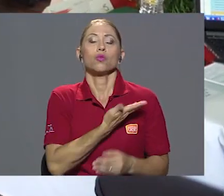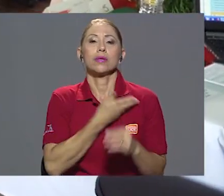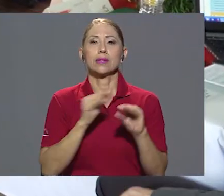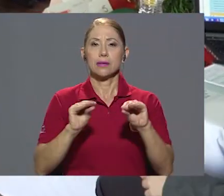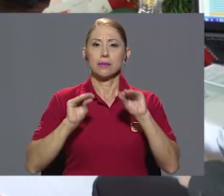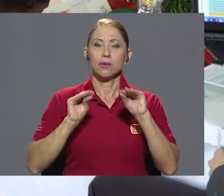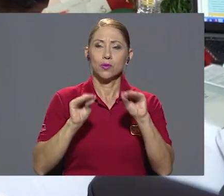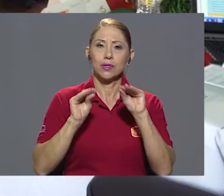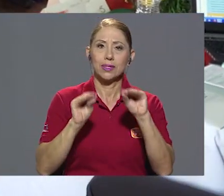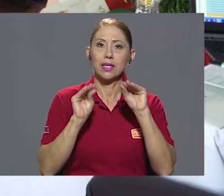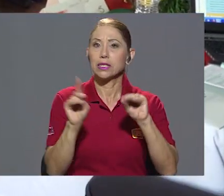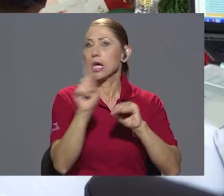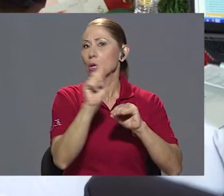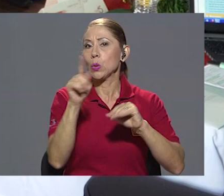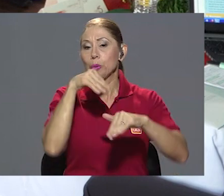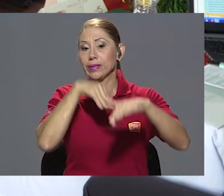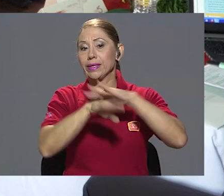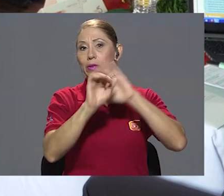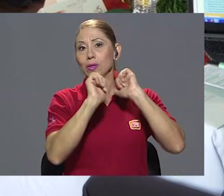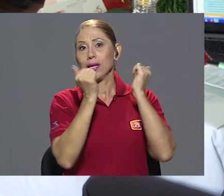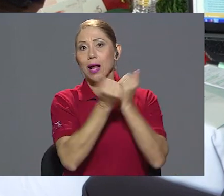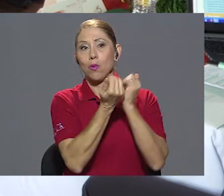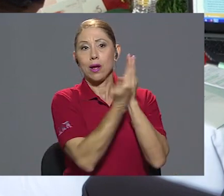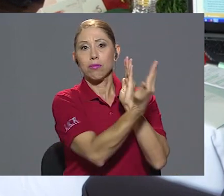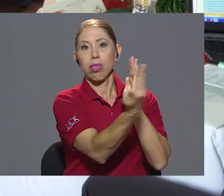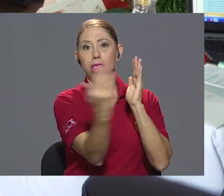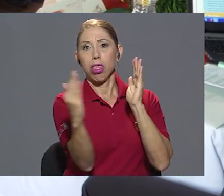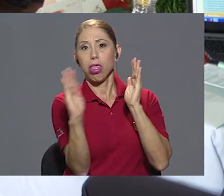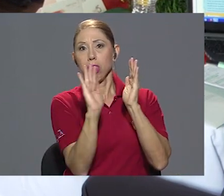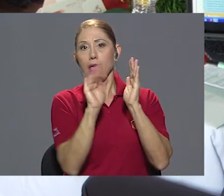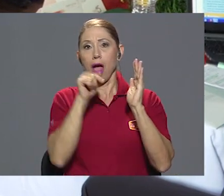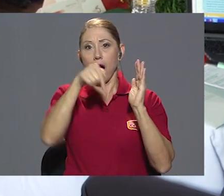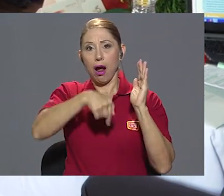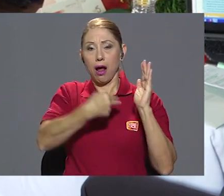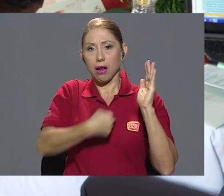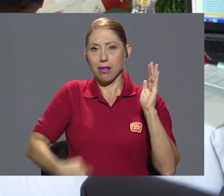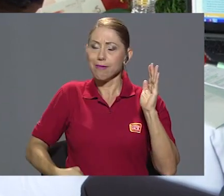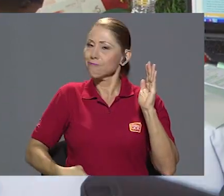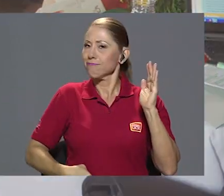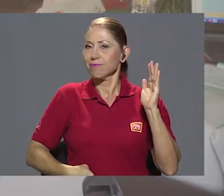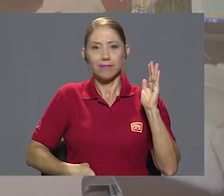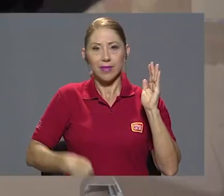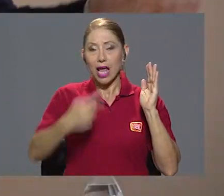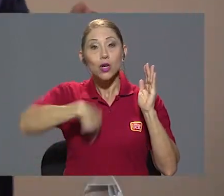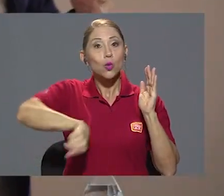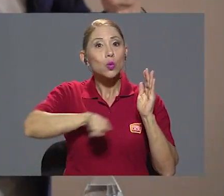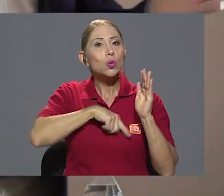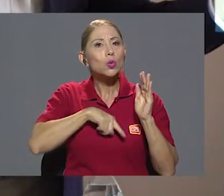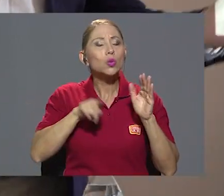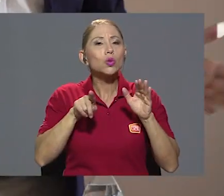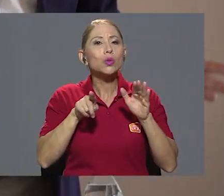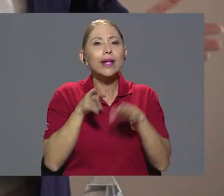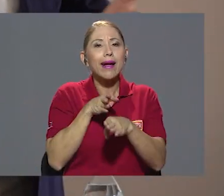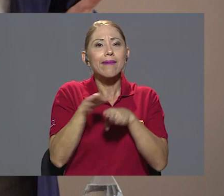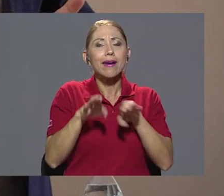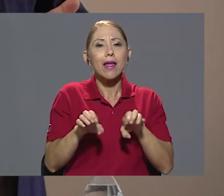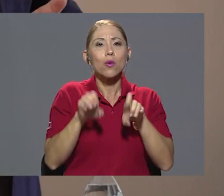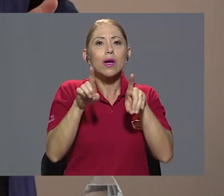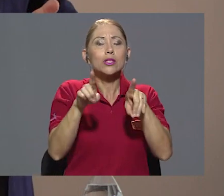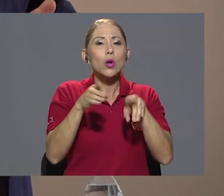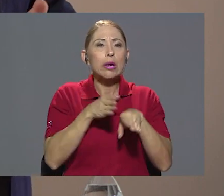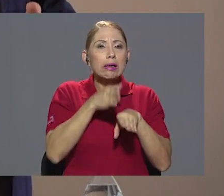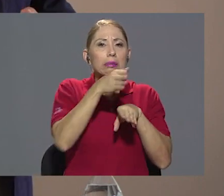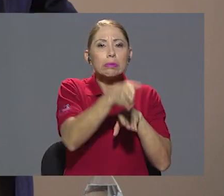nuestra docencia no es en las cuatro paredes acá en Heredia, sino que nosotros llevamos la carrera de educación